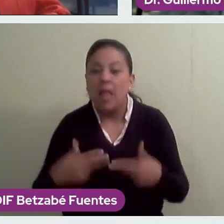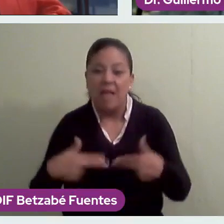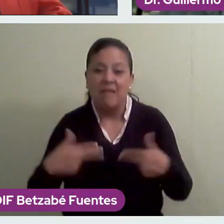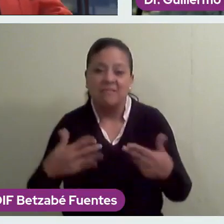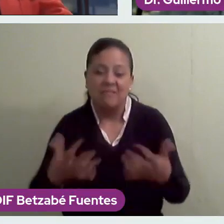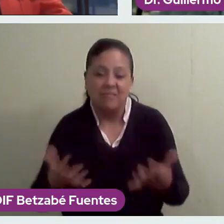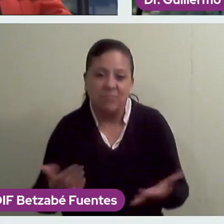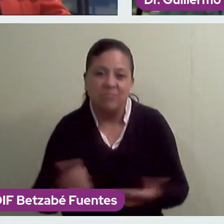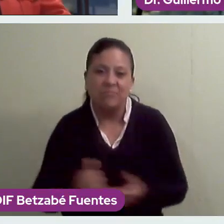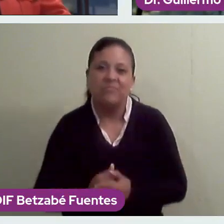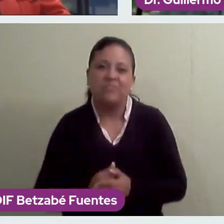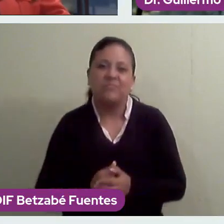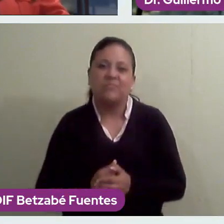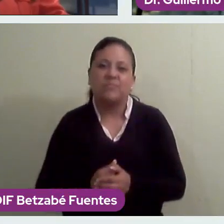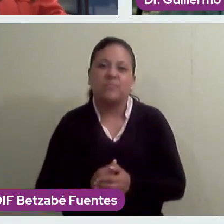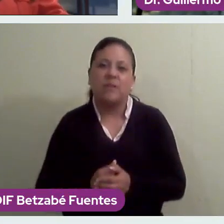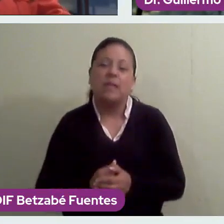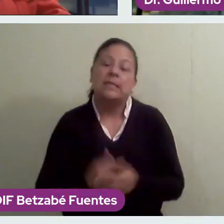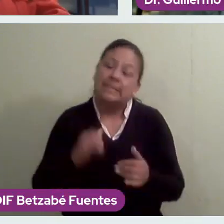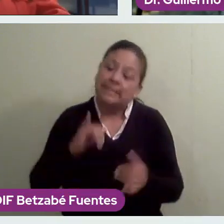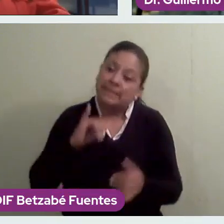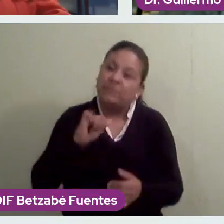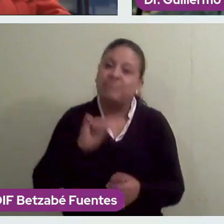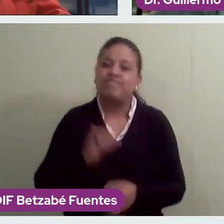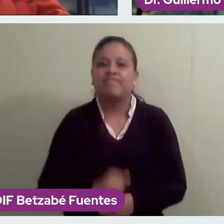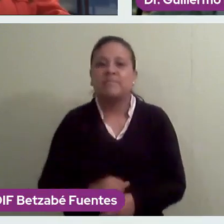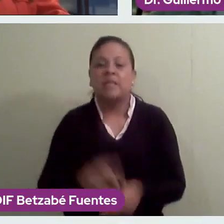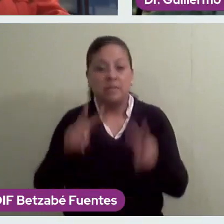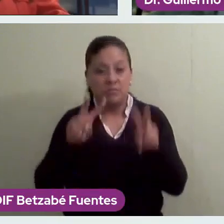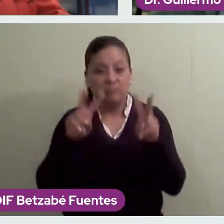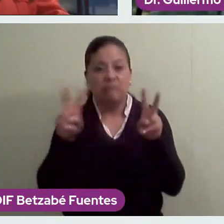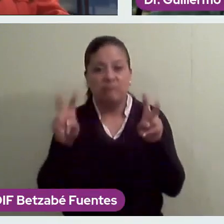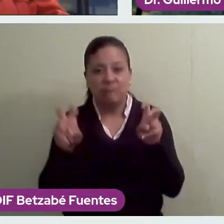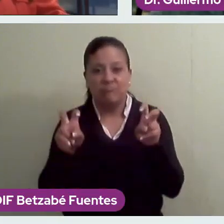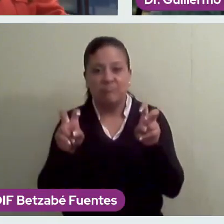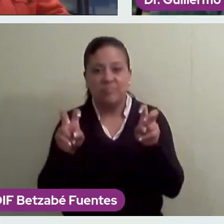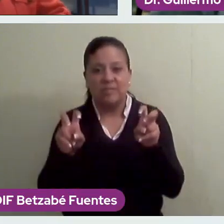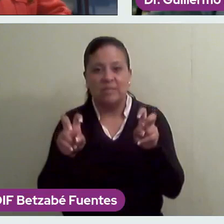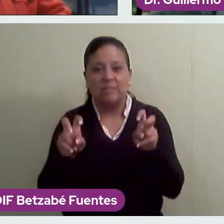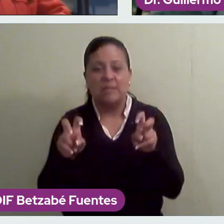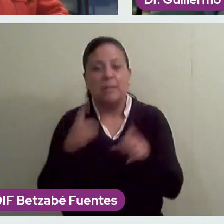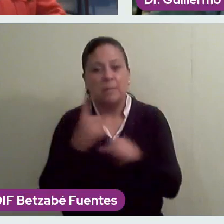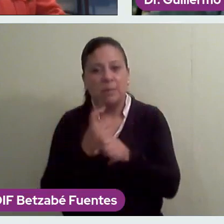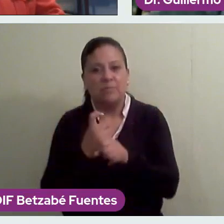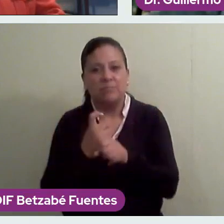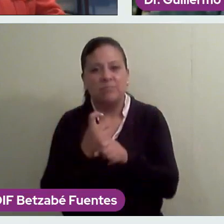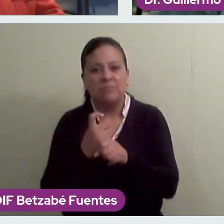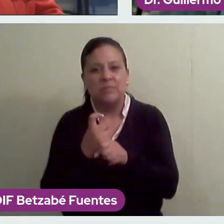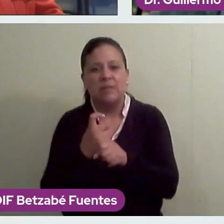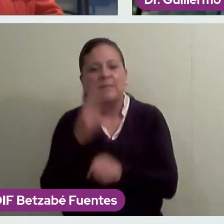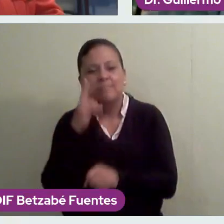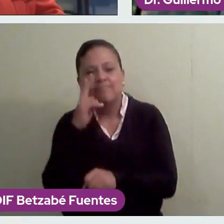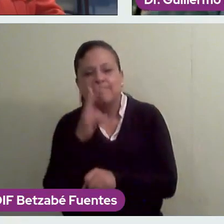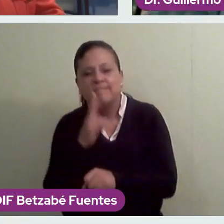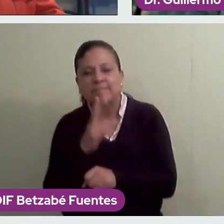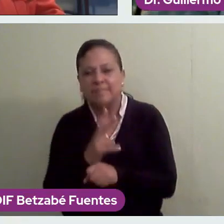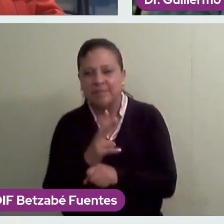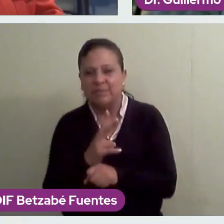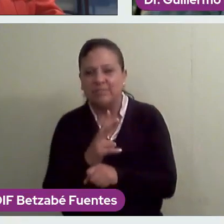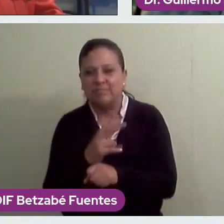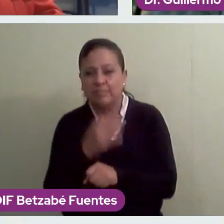Sí, doctor. Bueno, pues el tema, bueno, y lo que decíamos es identificarlo y tratarlo. Y